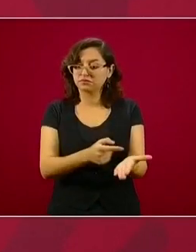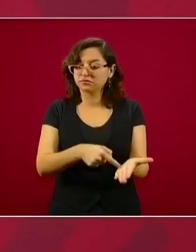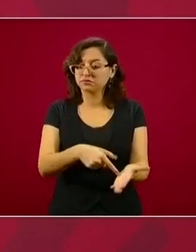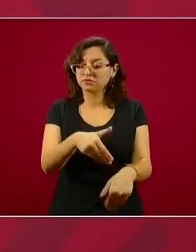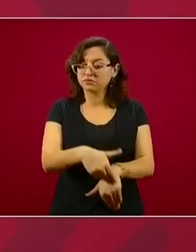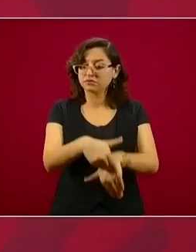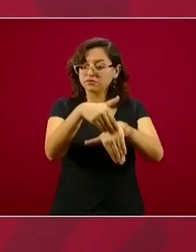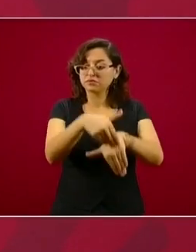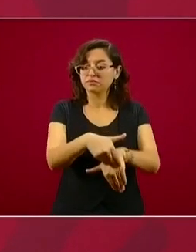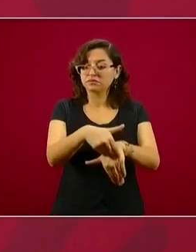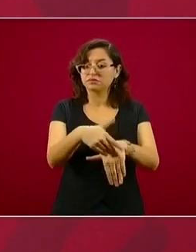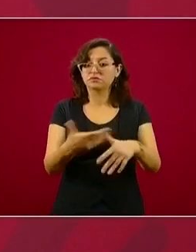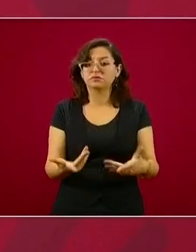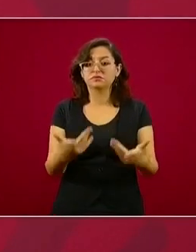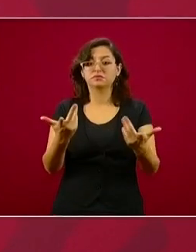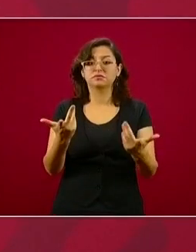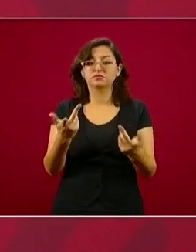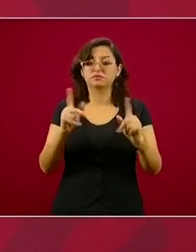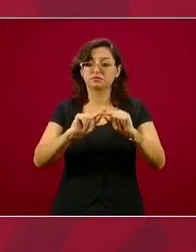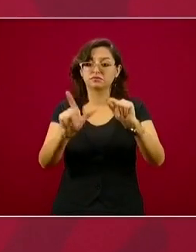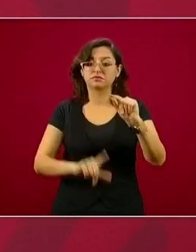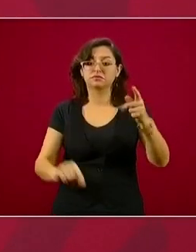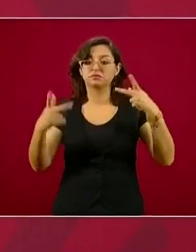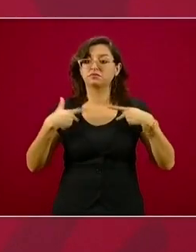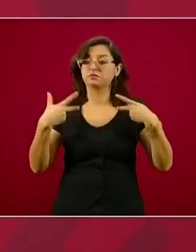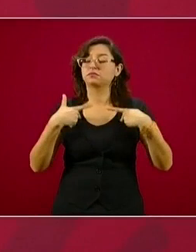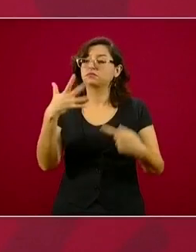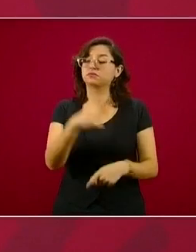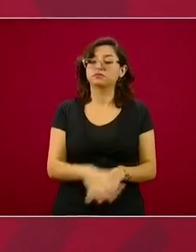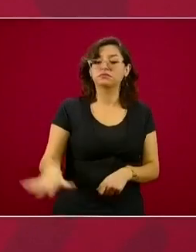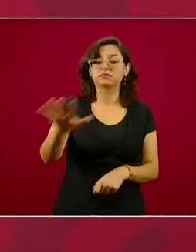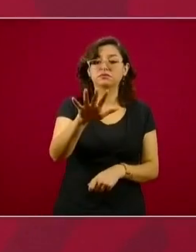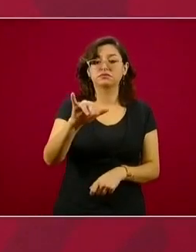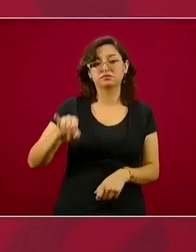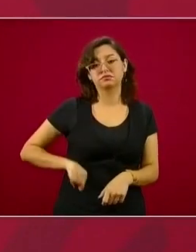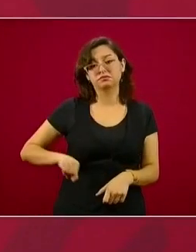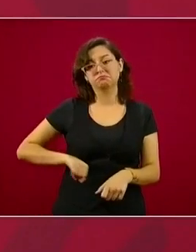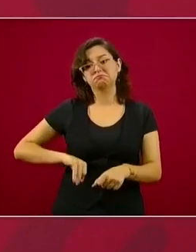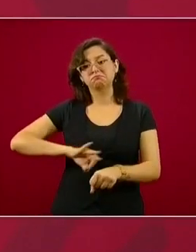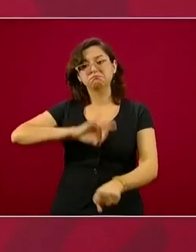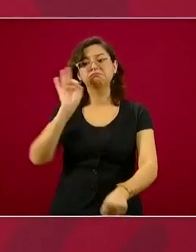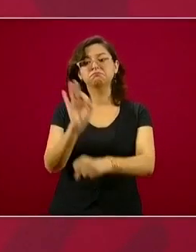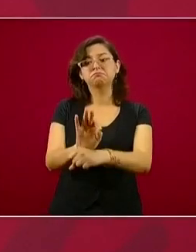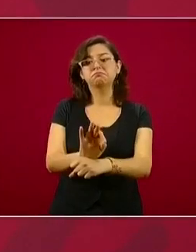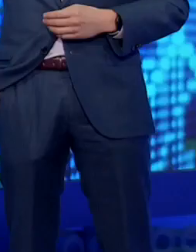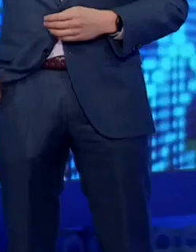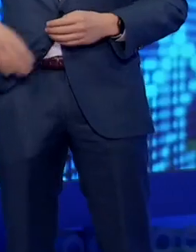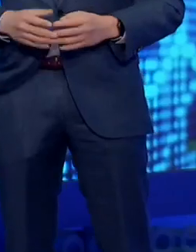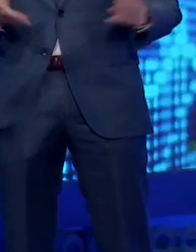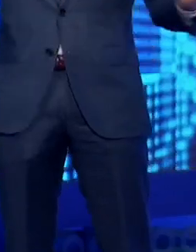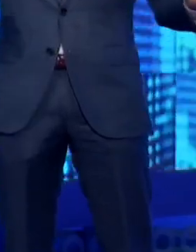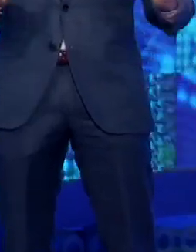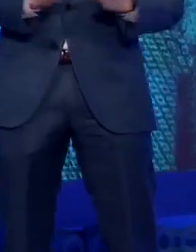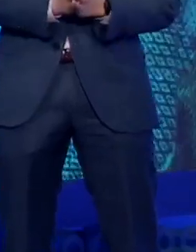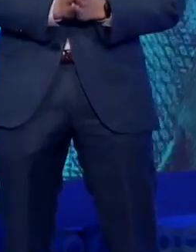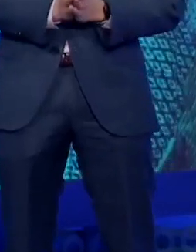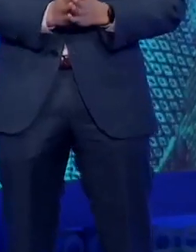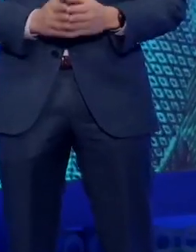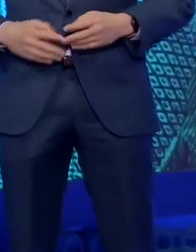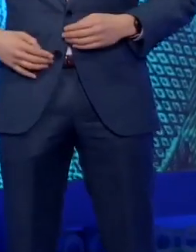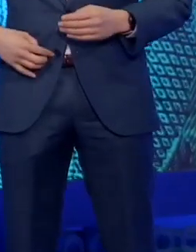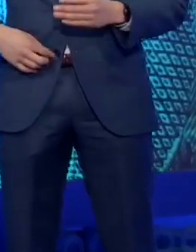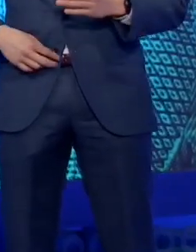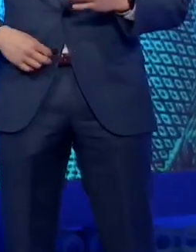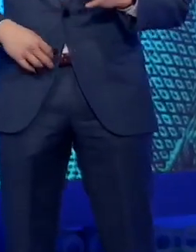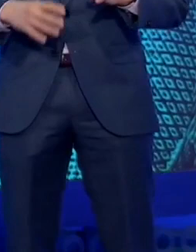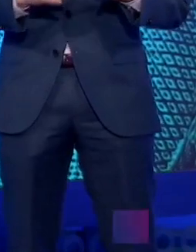y en defensa de los intereses de los mexicanos así que bueno pues esa